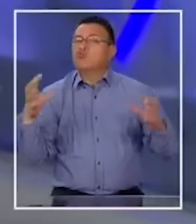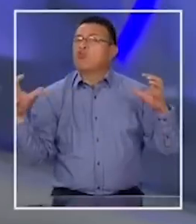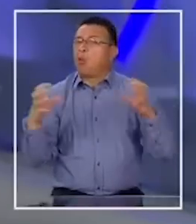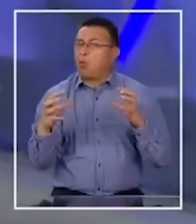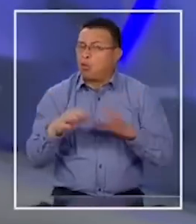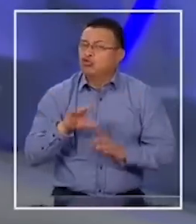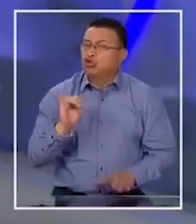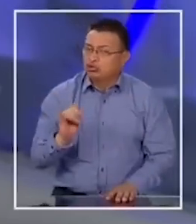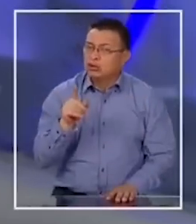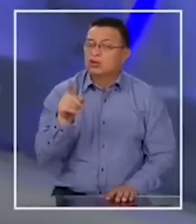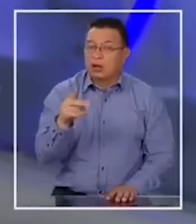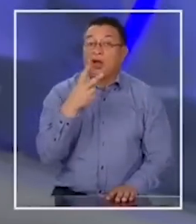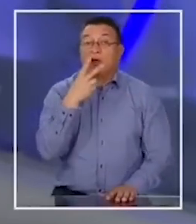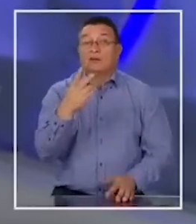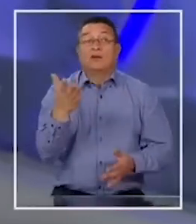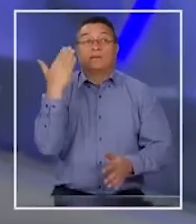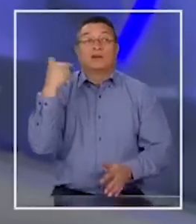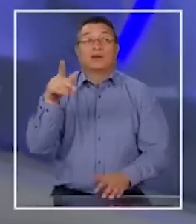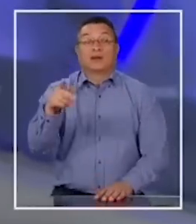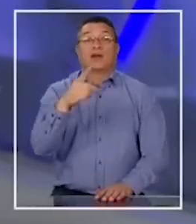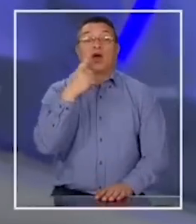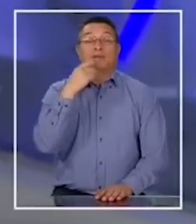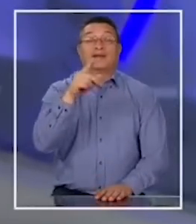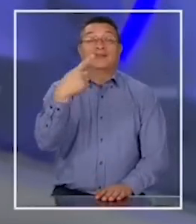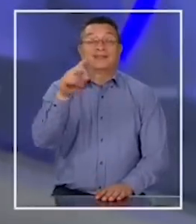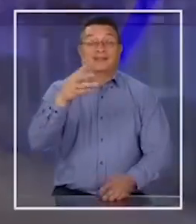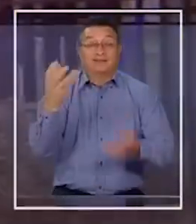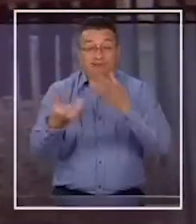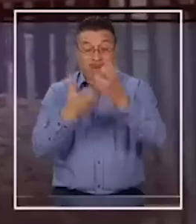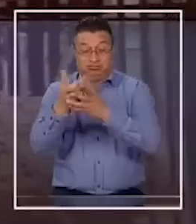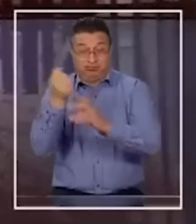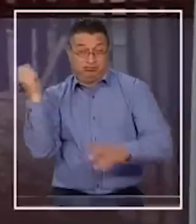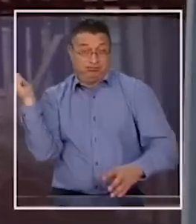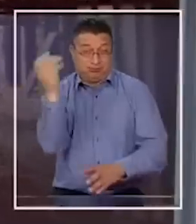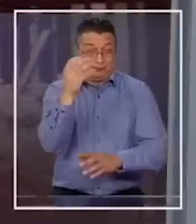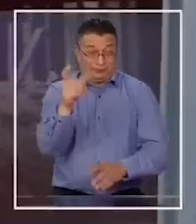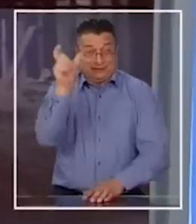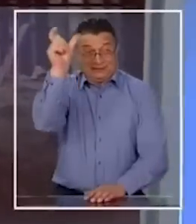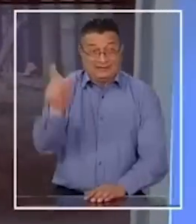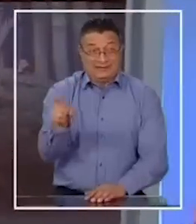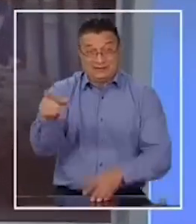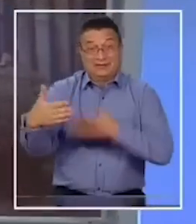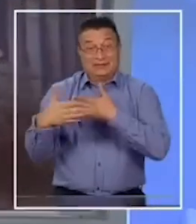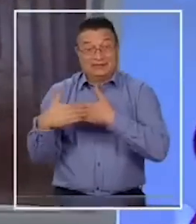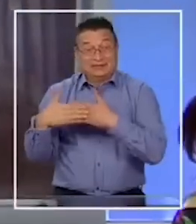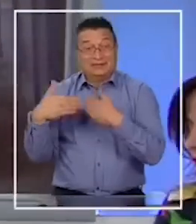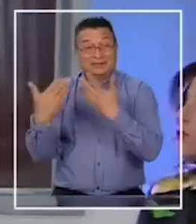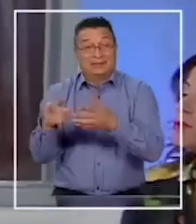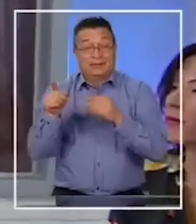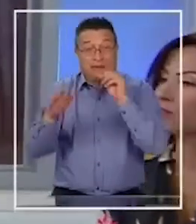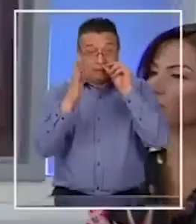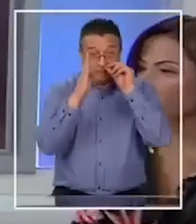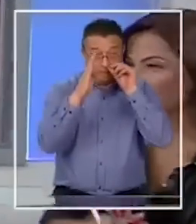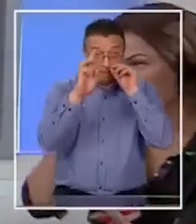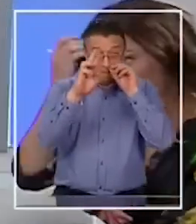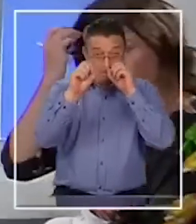cuando tú cuando tú ves lo que ocurrió con el señor el incendiario uno de los indultados